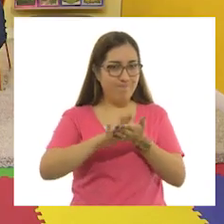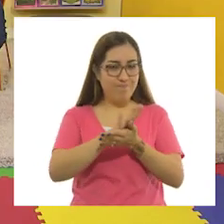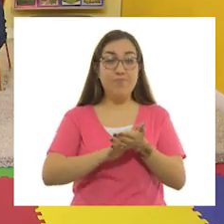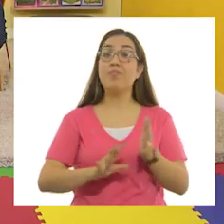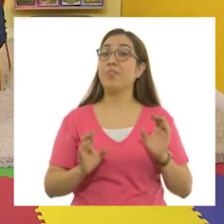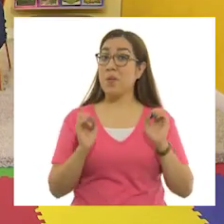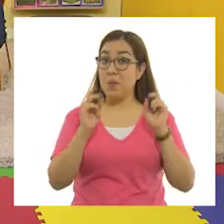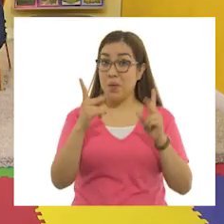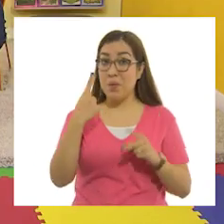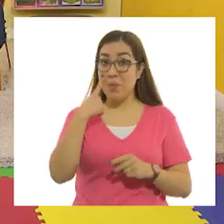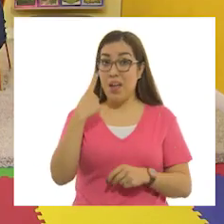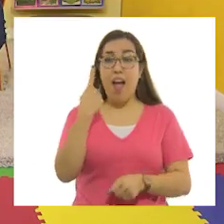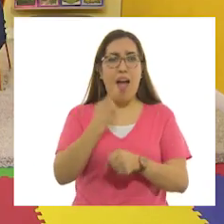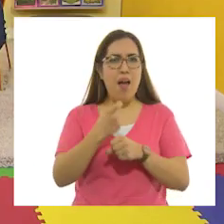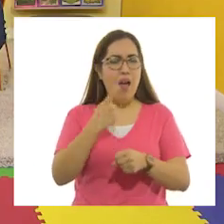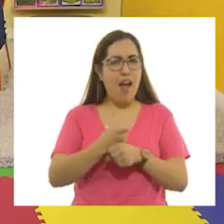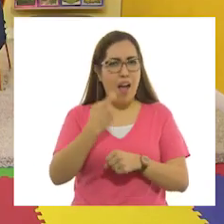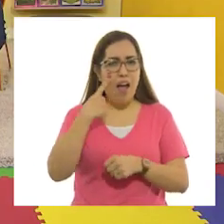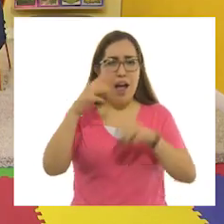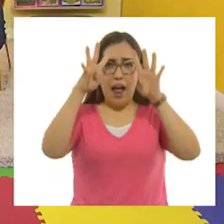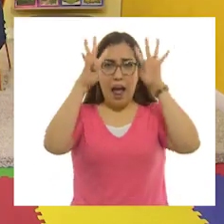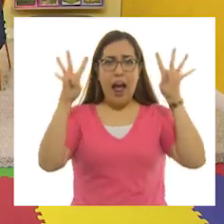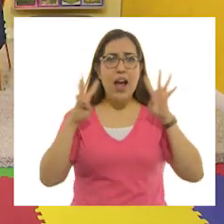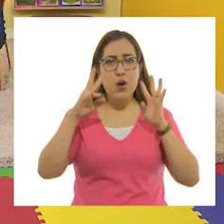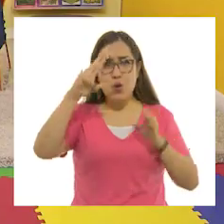mientras tanto le damos ajo listo